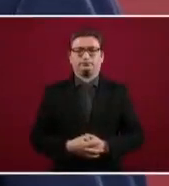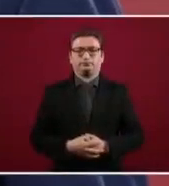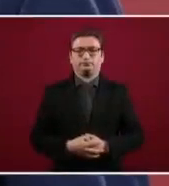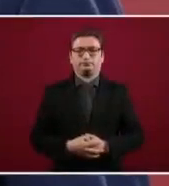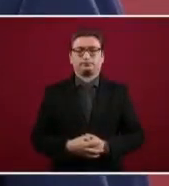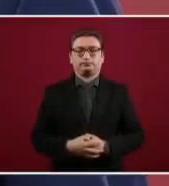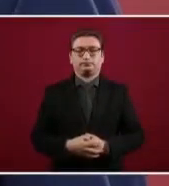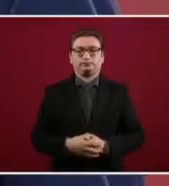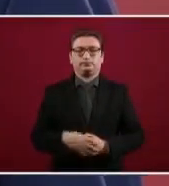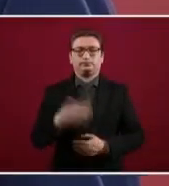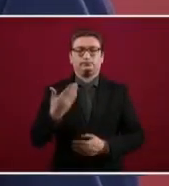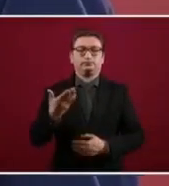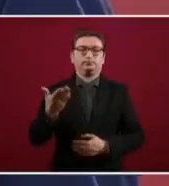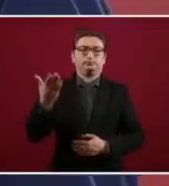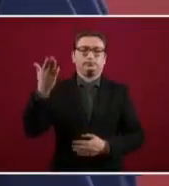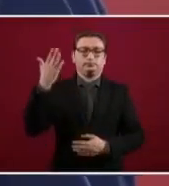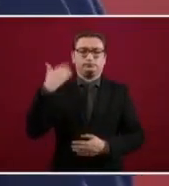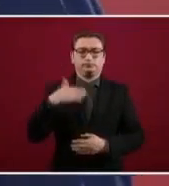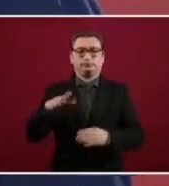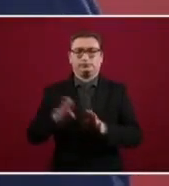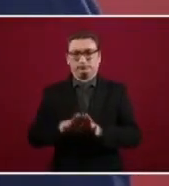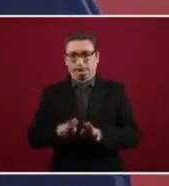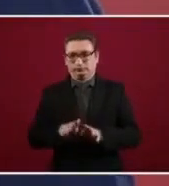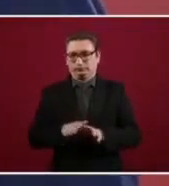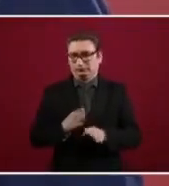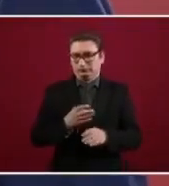existía el estado mayor presidencial